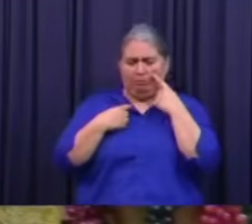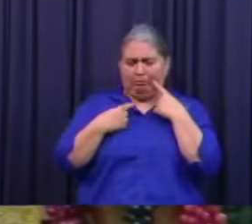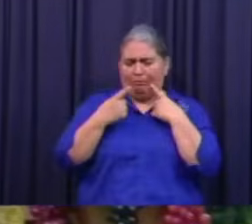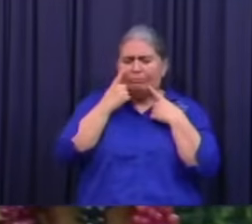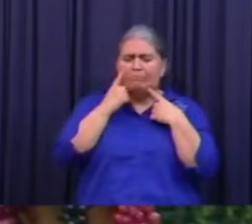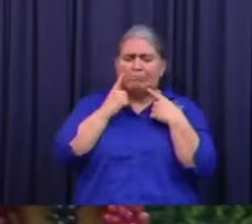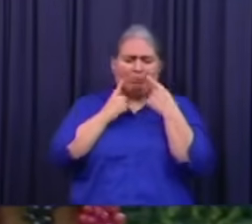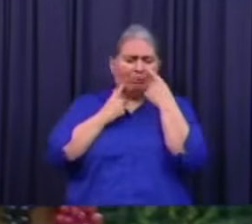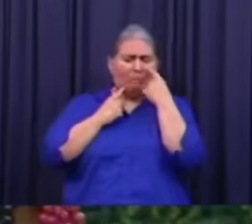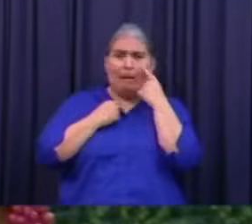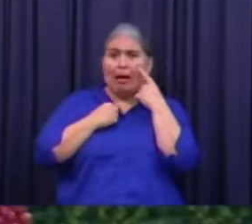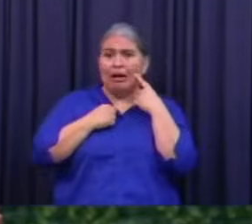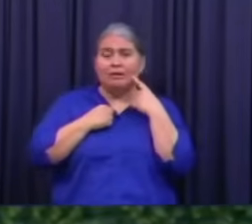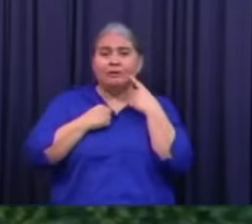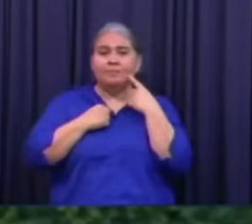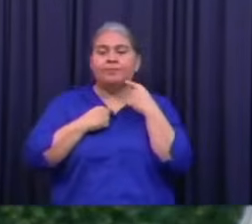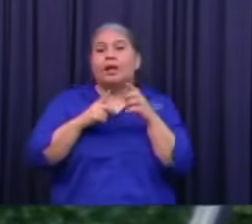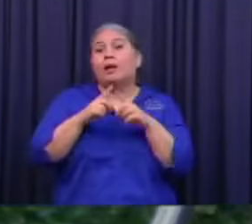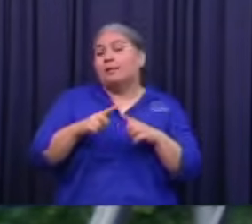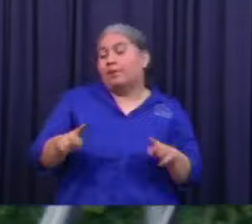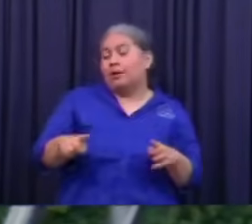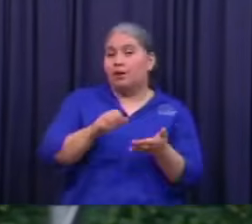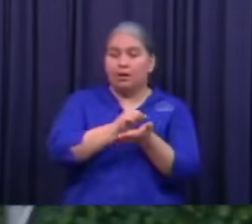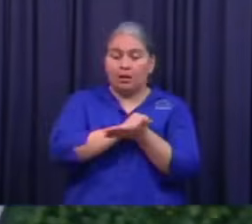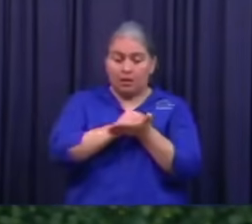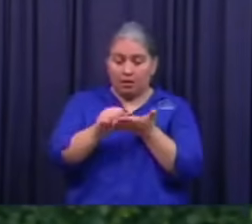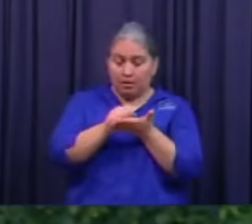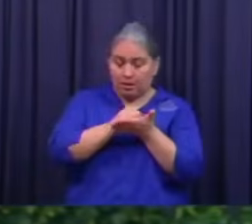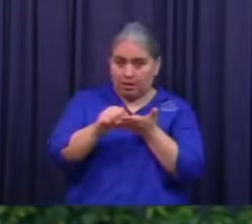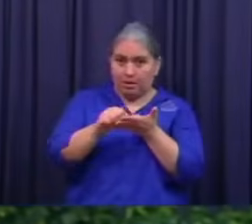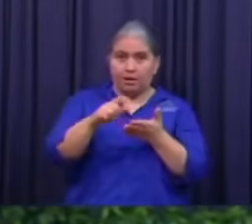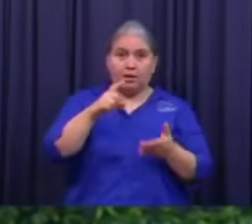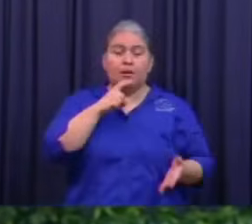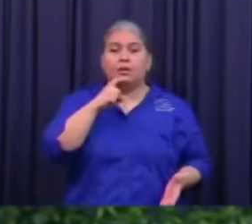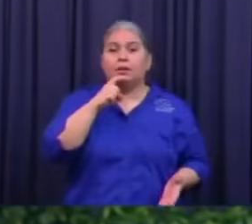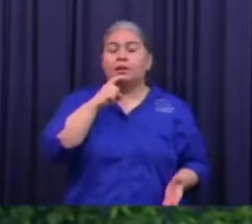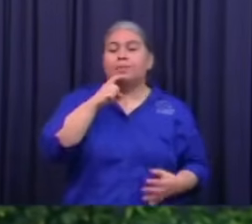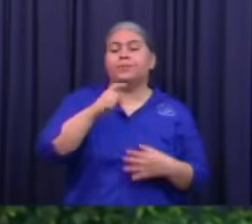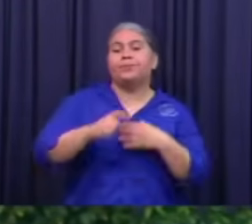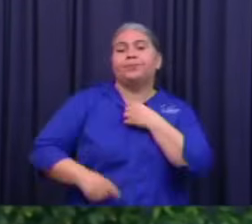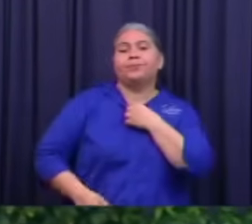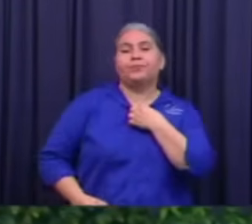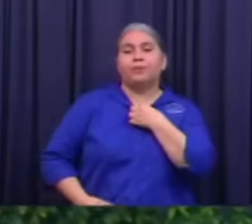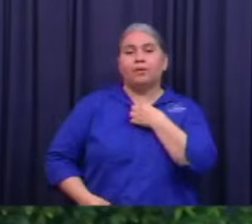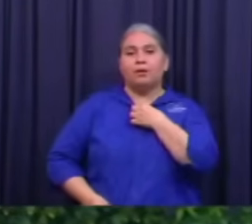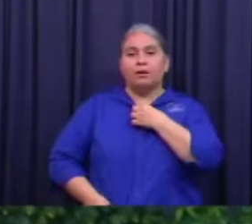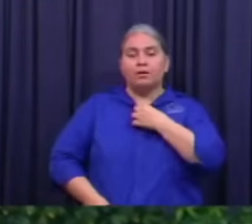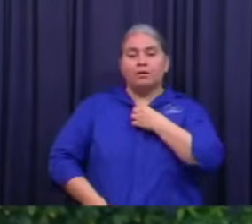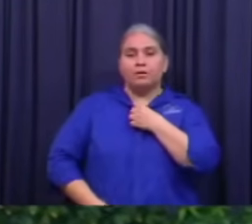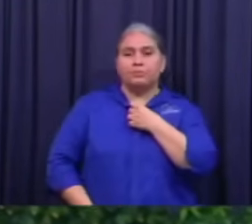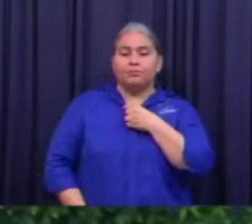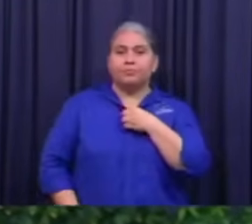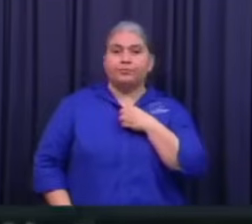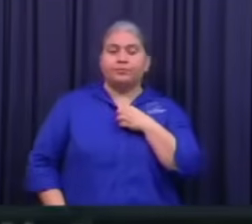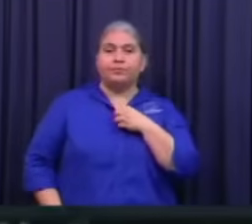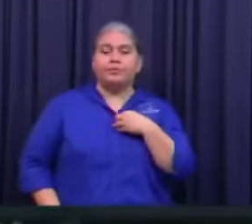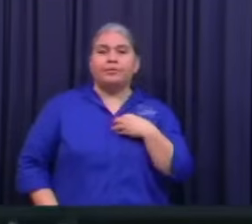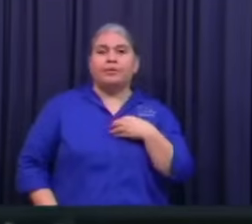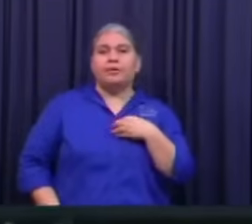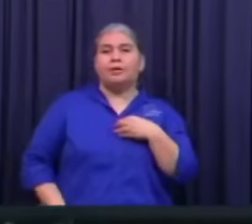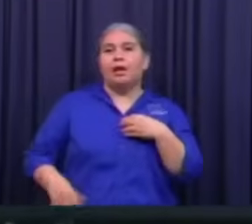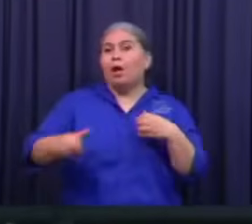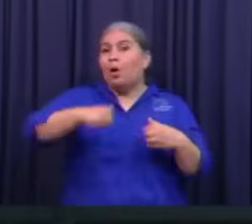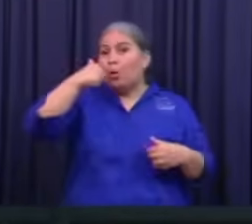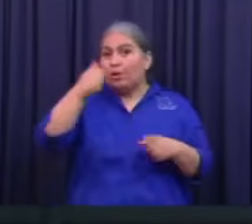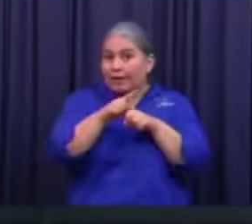lloró pero la santa cena no es un Claro que cuando la presencia de Dios hace que lloremos